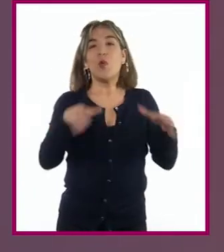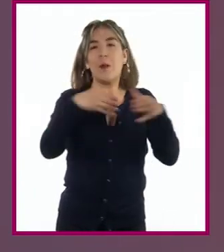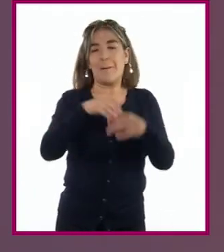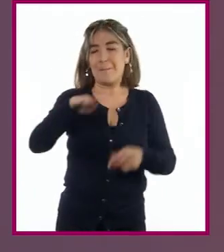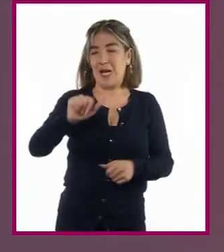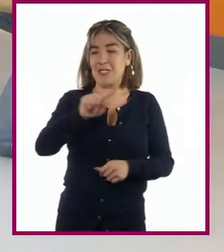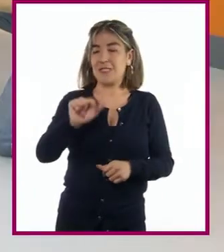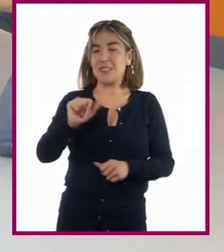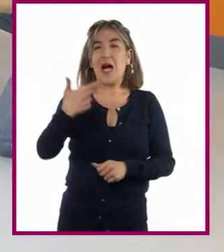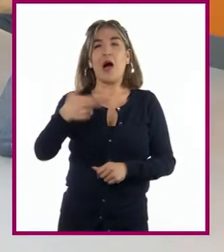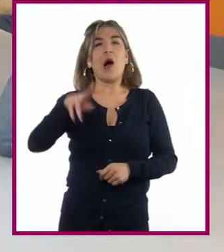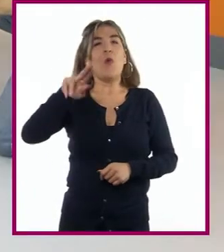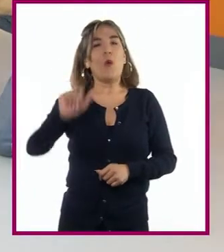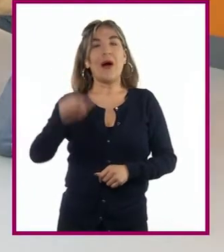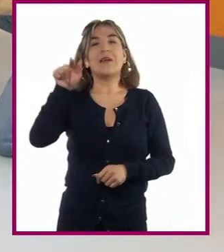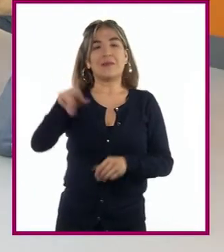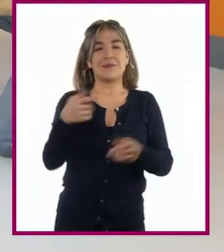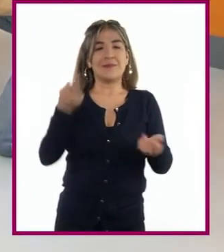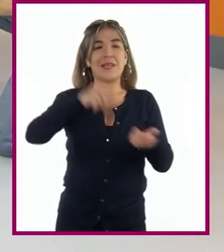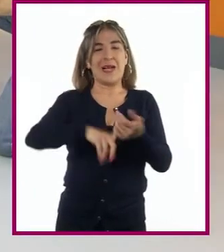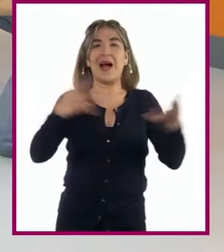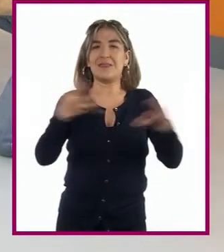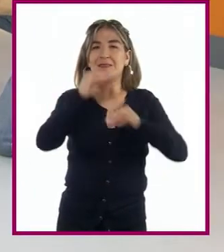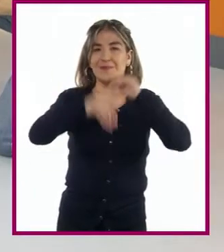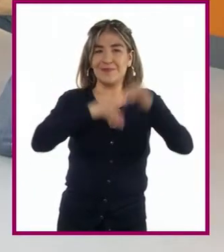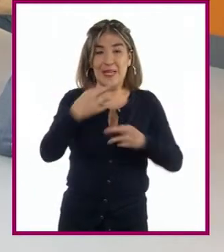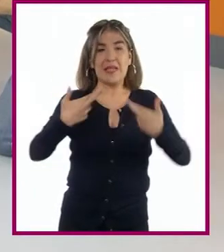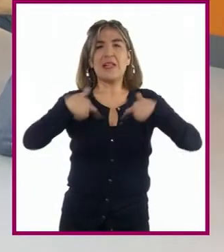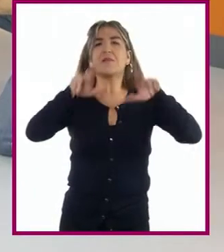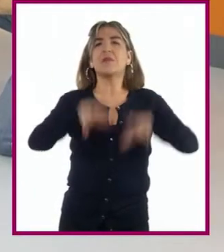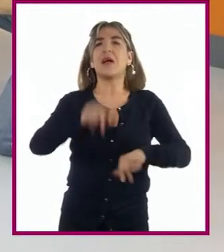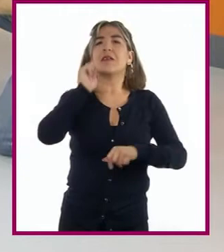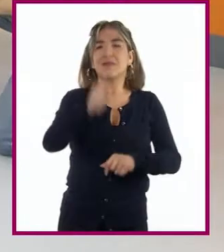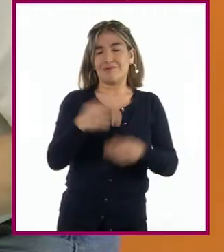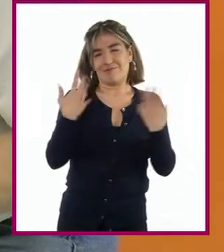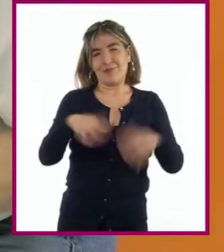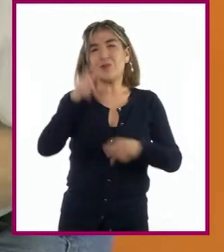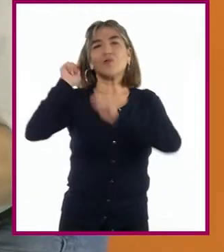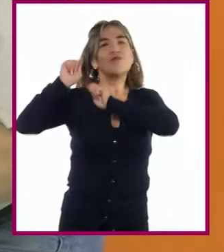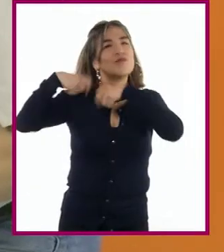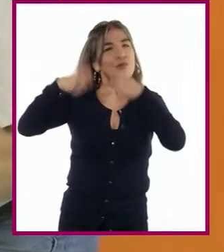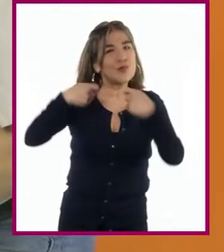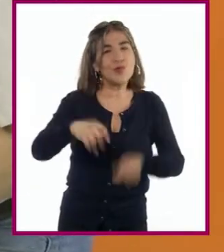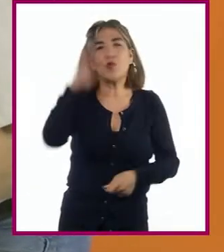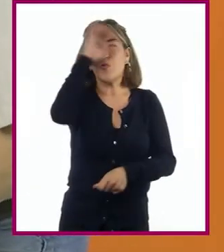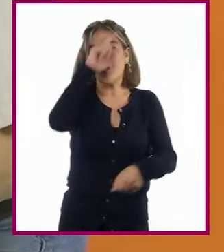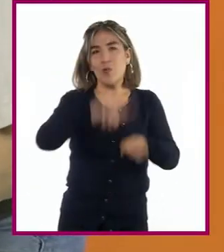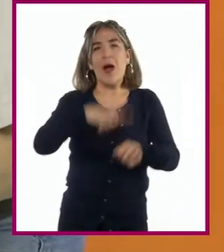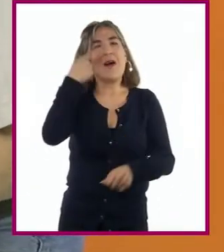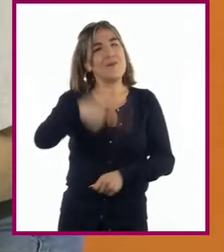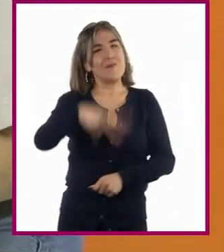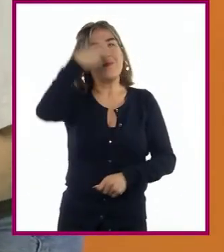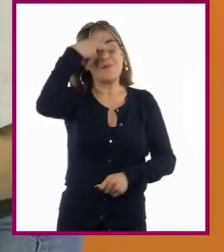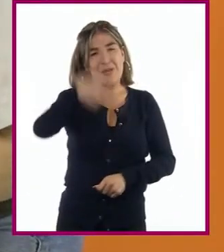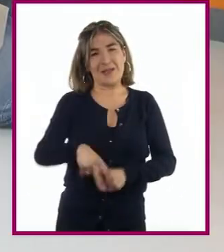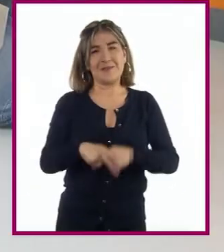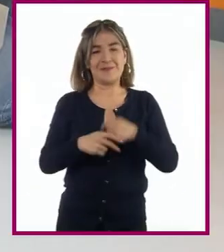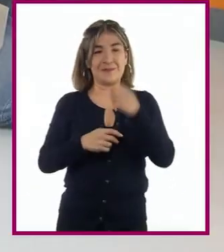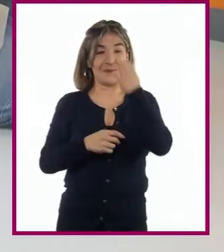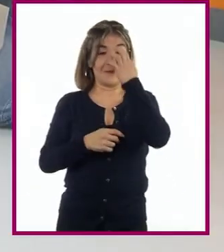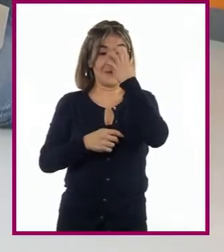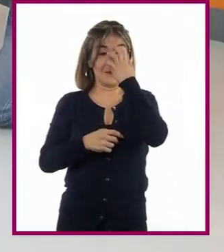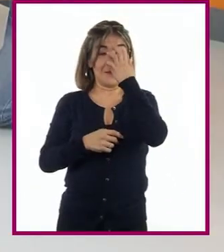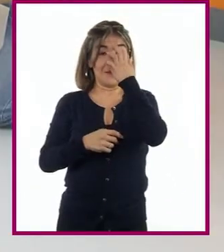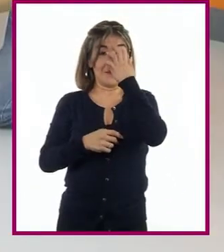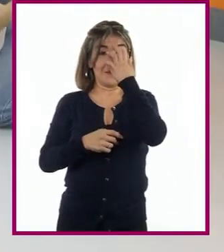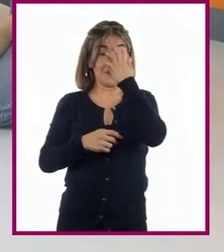mazahua que se dedica a hacerlas. ¡Qué padre! Y representan parte de nuestra tradición o de nuestra cultura de aquí, de nuestro lugar.